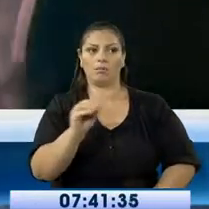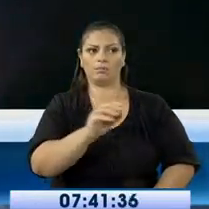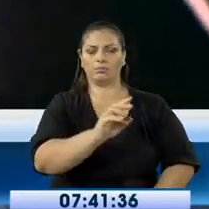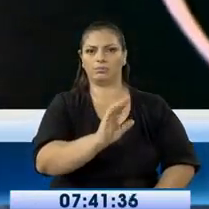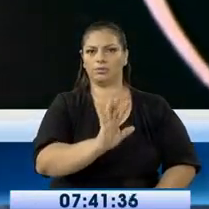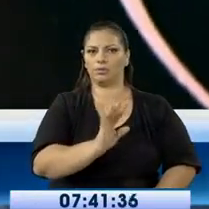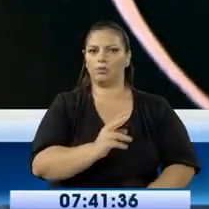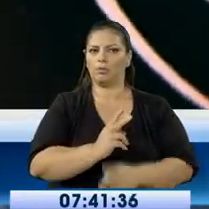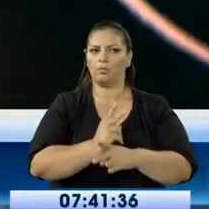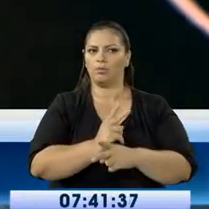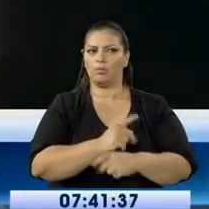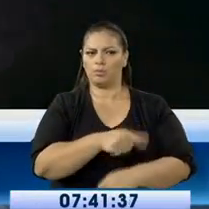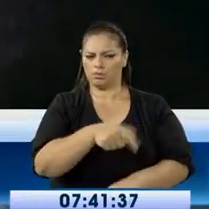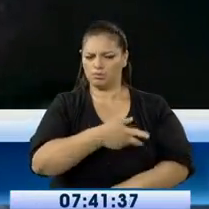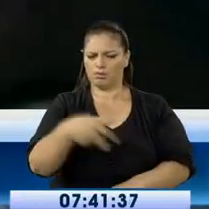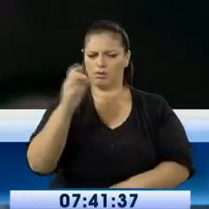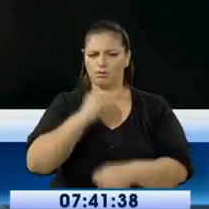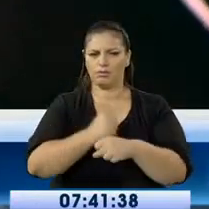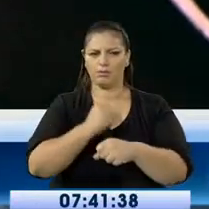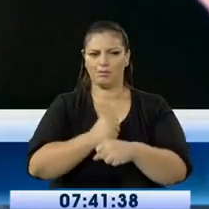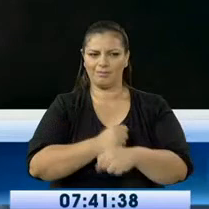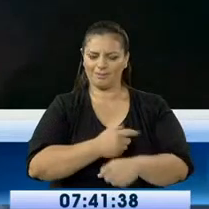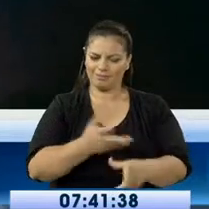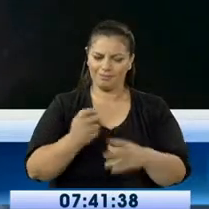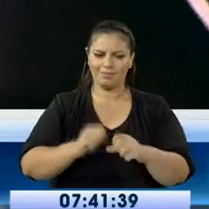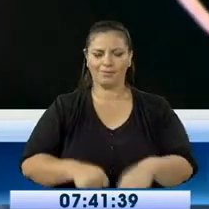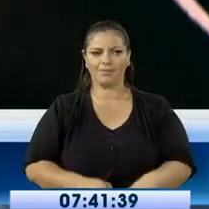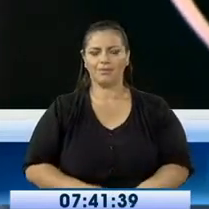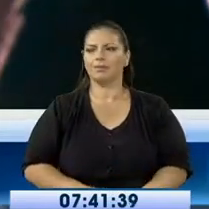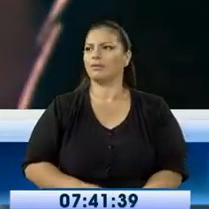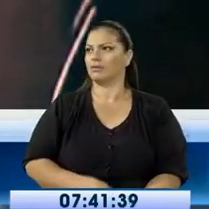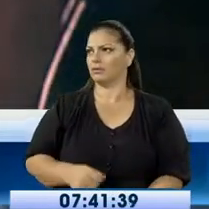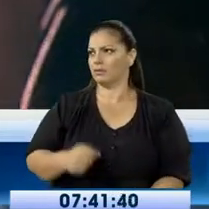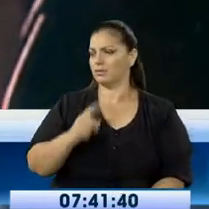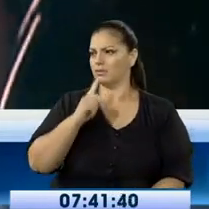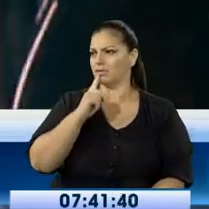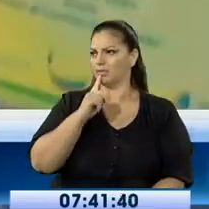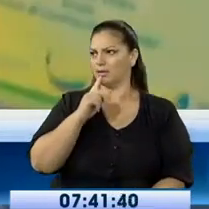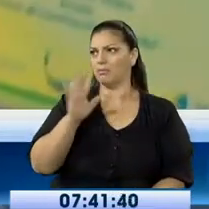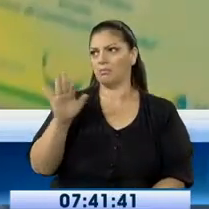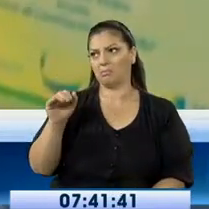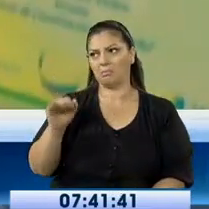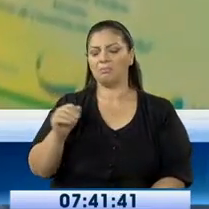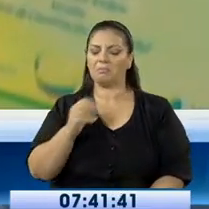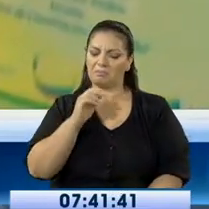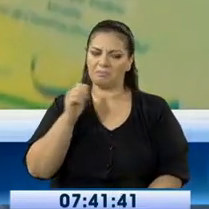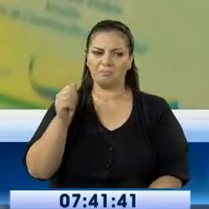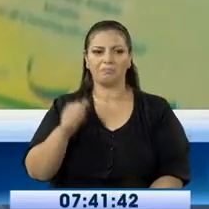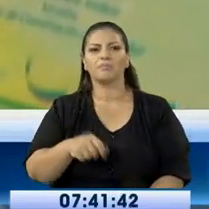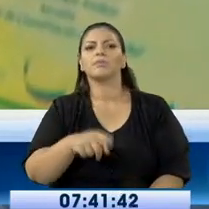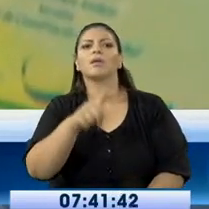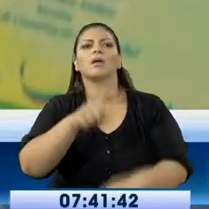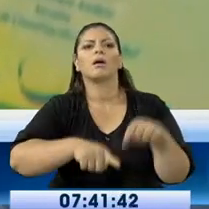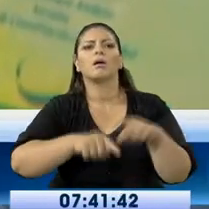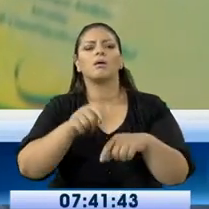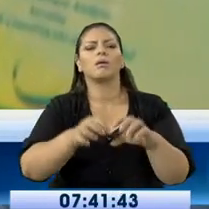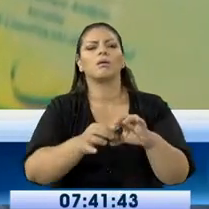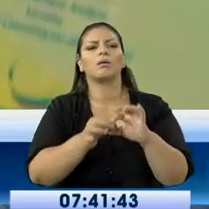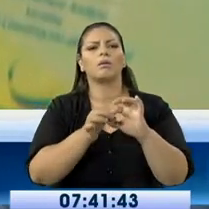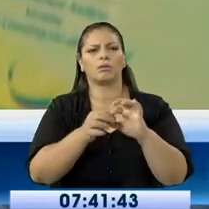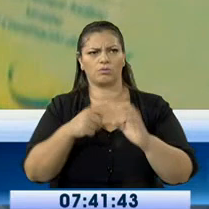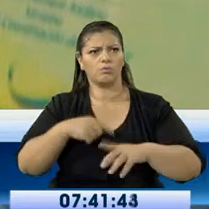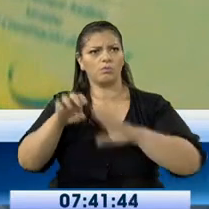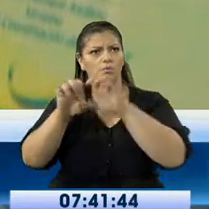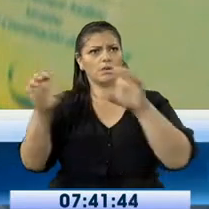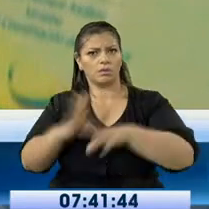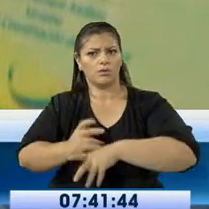esta empresa de seguridad, entonces me sale otro compañero diciéndome, ¿sabes qué? Mira, están dando un diploma para que no hagas